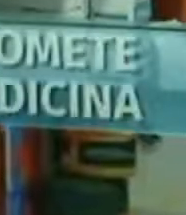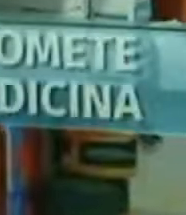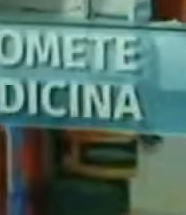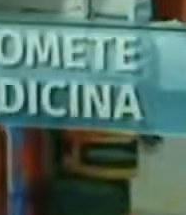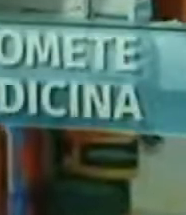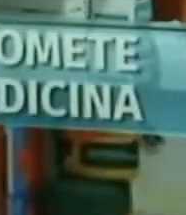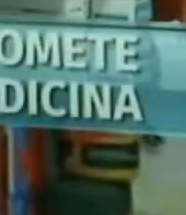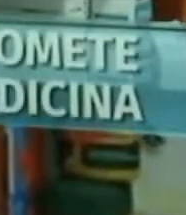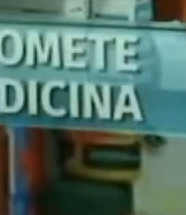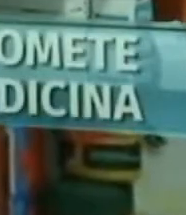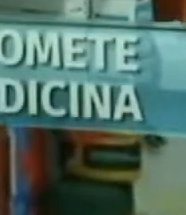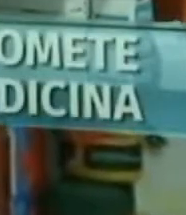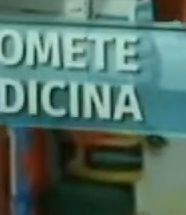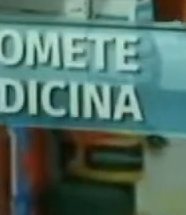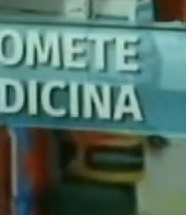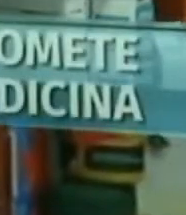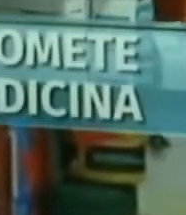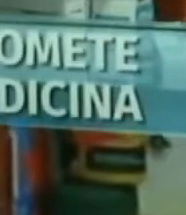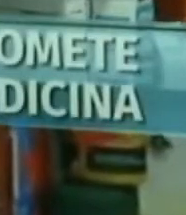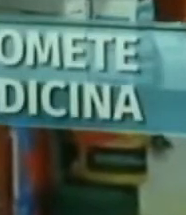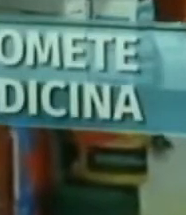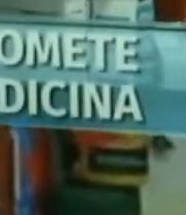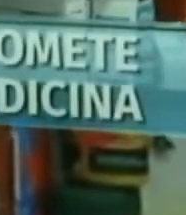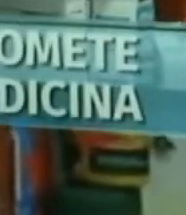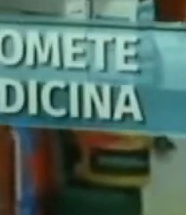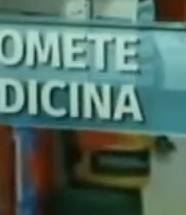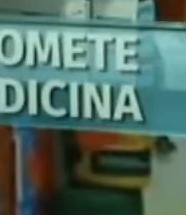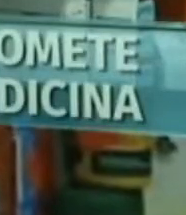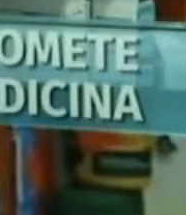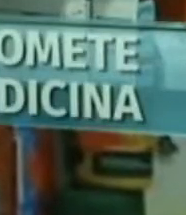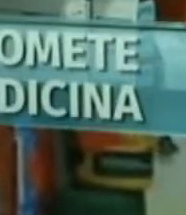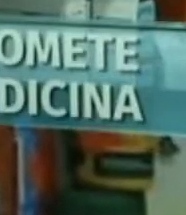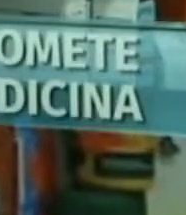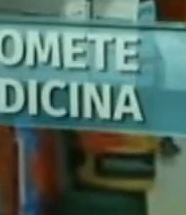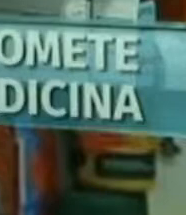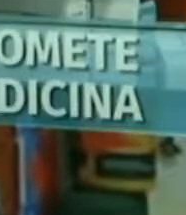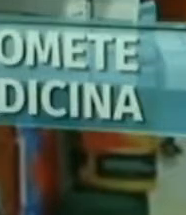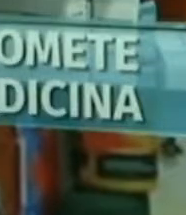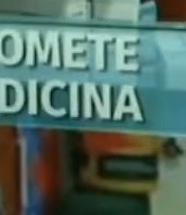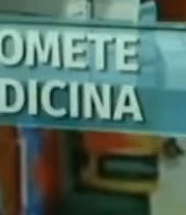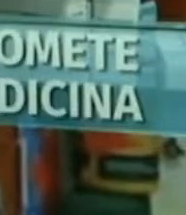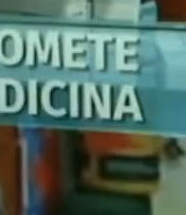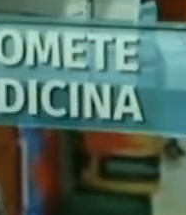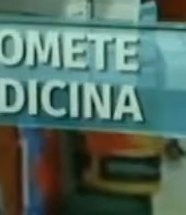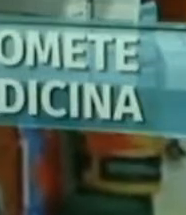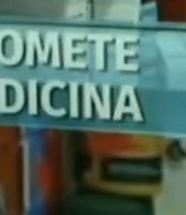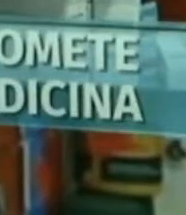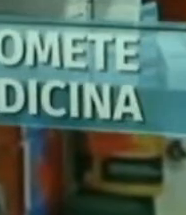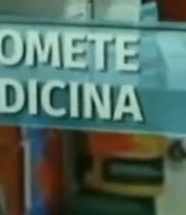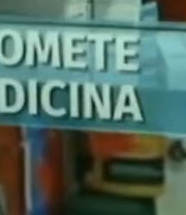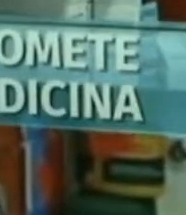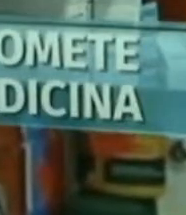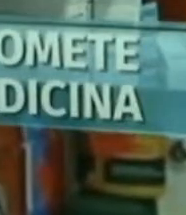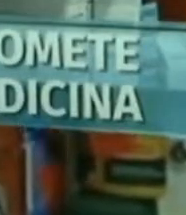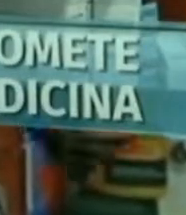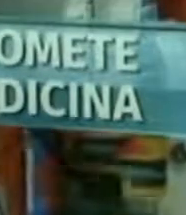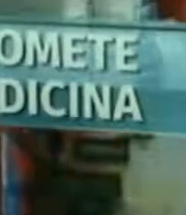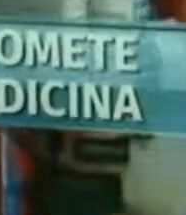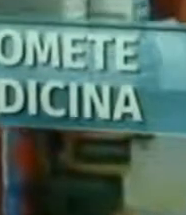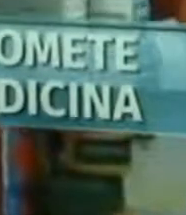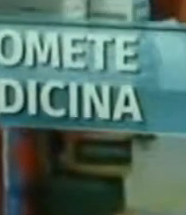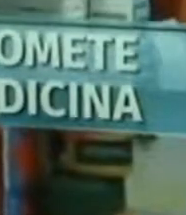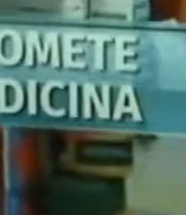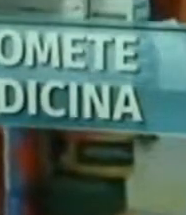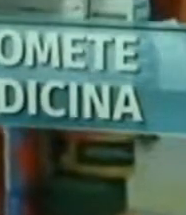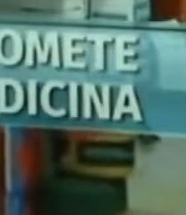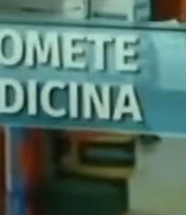Mientras, pues hay una promesa, otra vez el presidente dice que se va a brindar atención médica a todos, que a más tardar en un año los derechohabientes no van a pagar